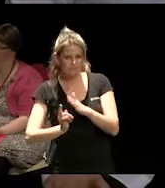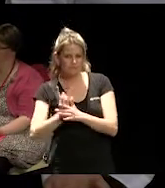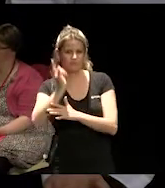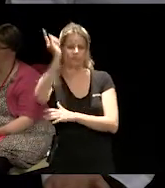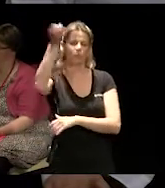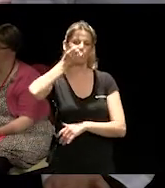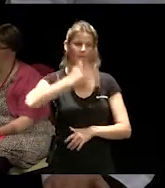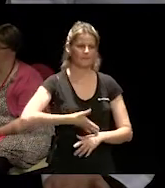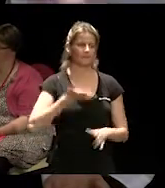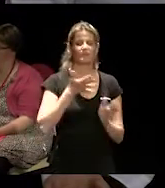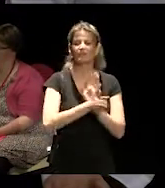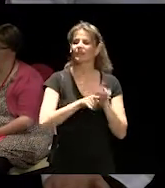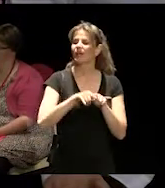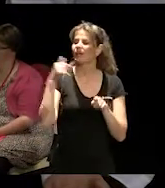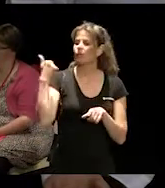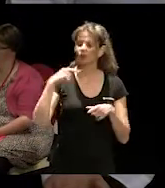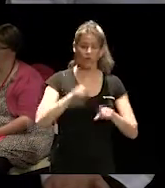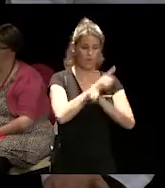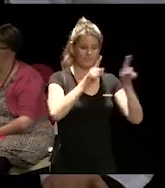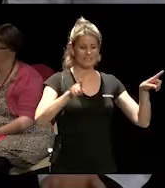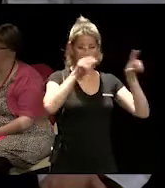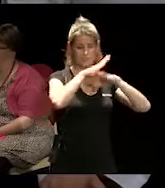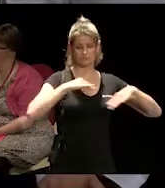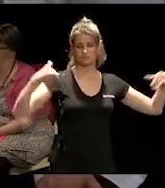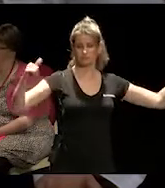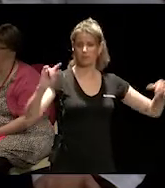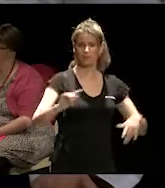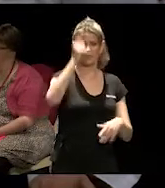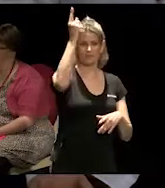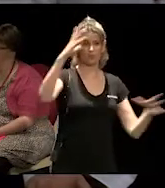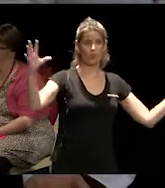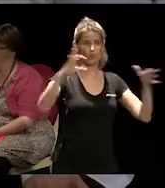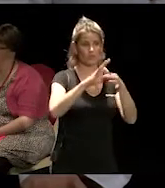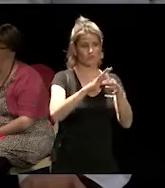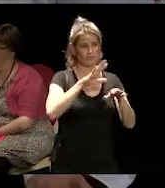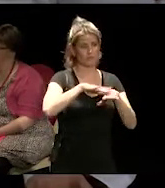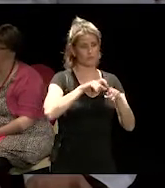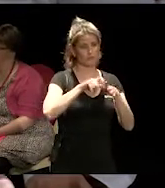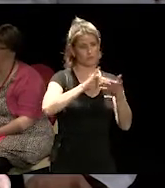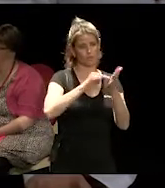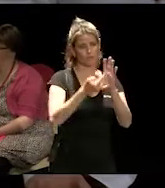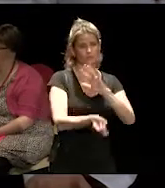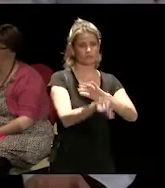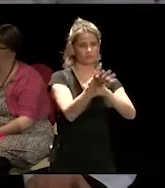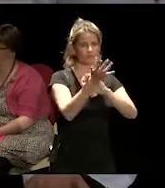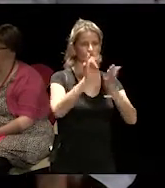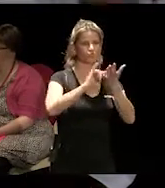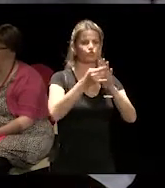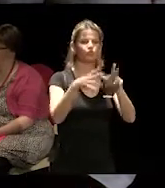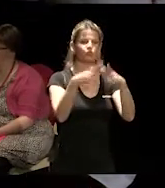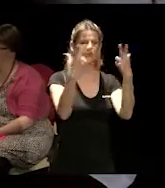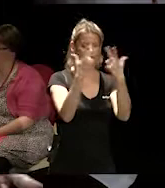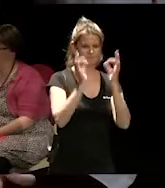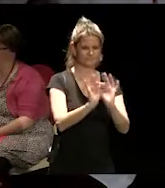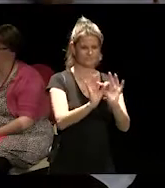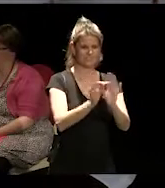que es la primera vez que las orquestas sinfónicas españolas se unen para hacer un proyecto de carácter social. Y eso es